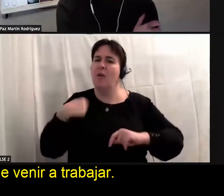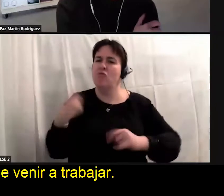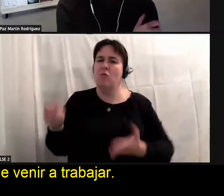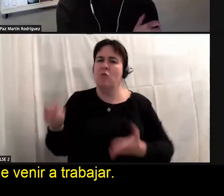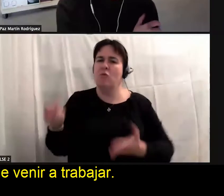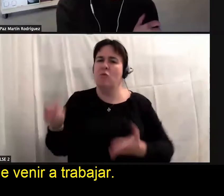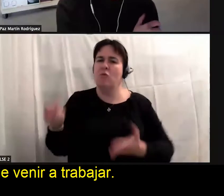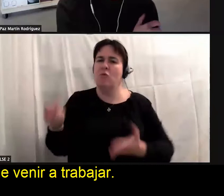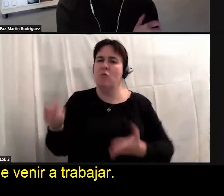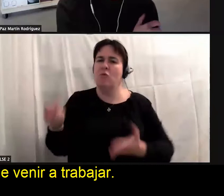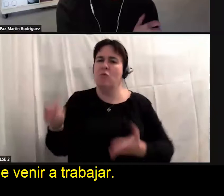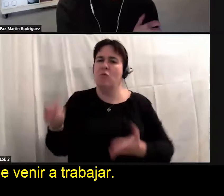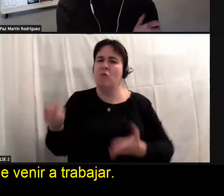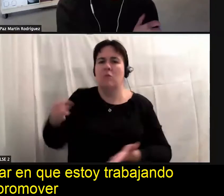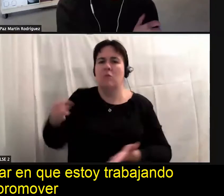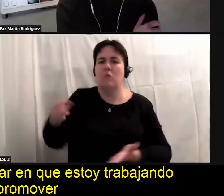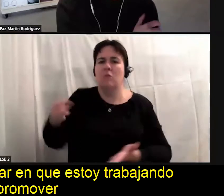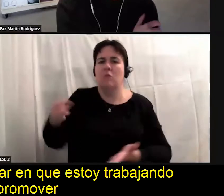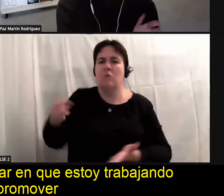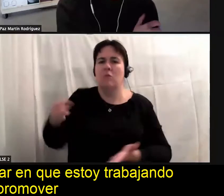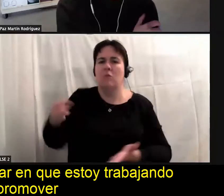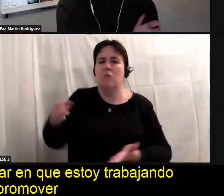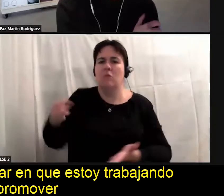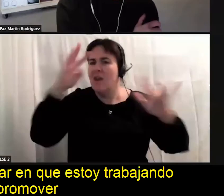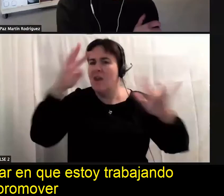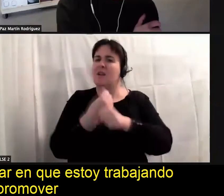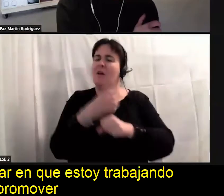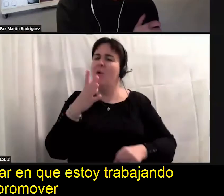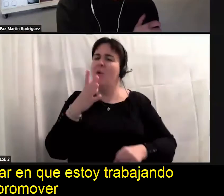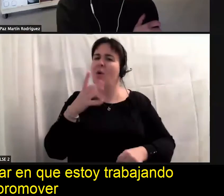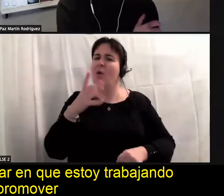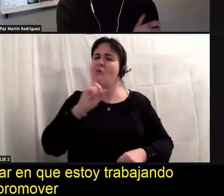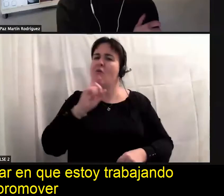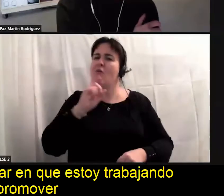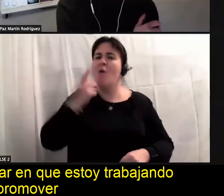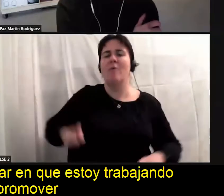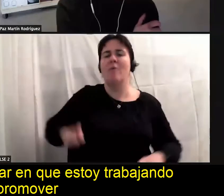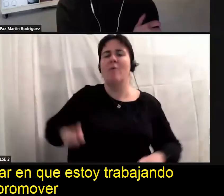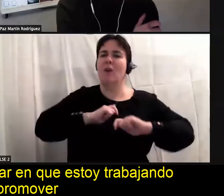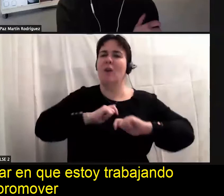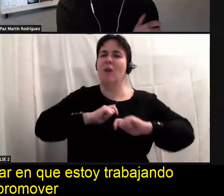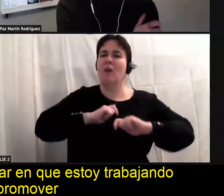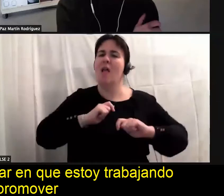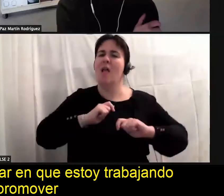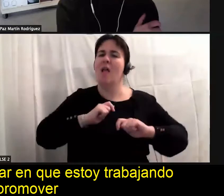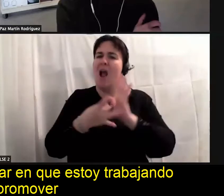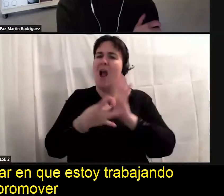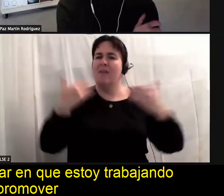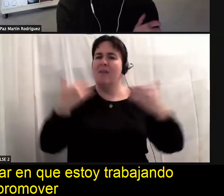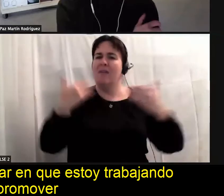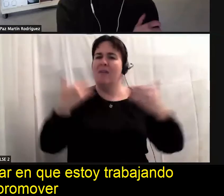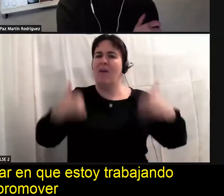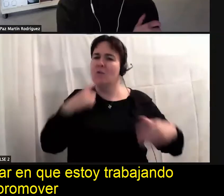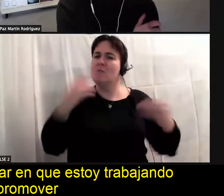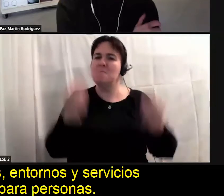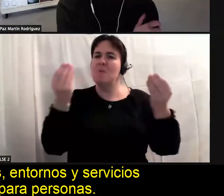trabajar, ¿no? Que es que me hace mejor persona, ¿no? Como profesional me hace mejor persona pensar en que estoy trabajando en crear o